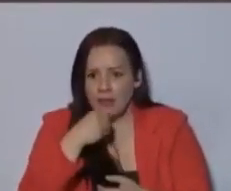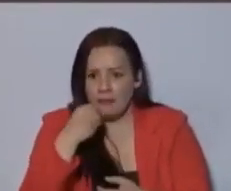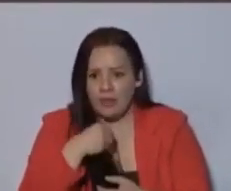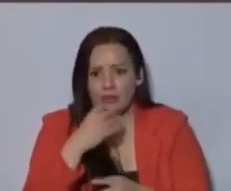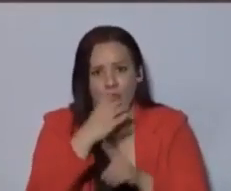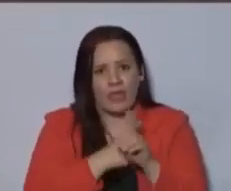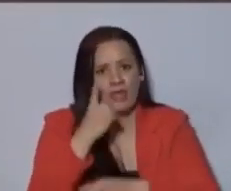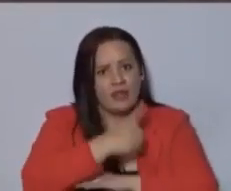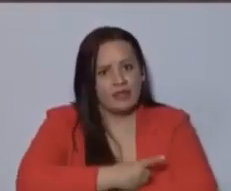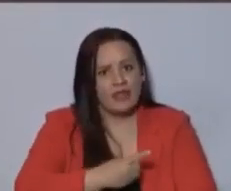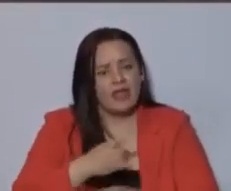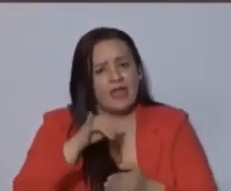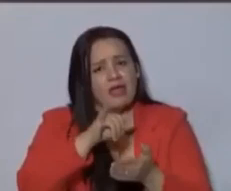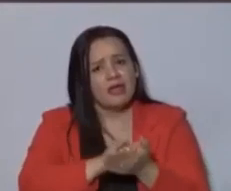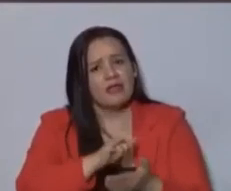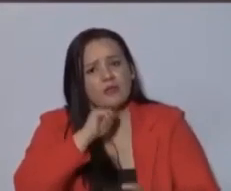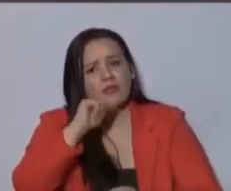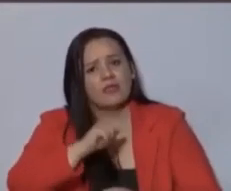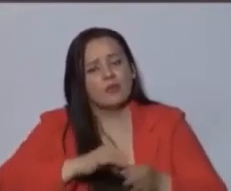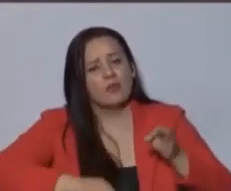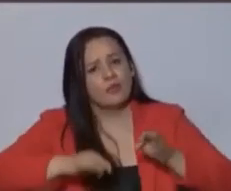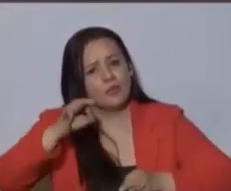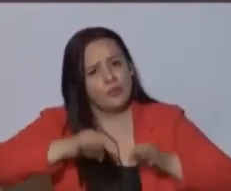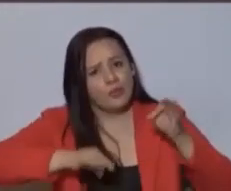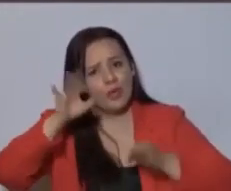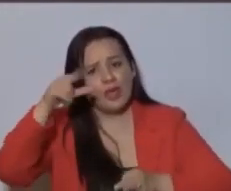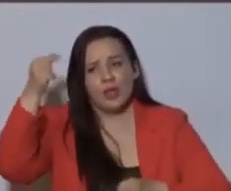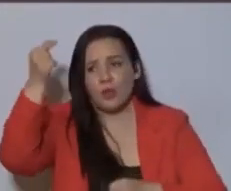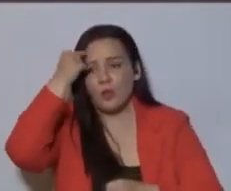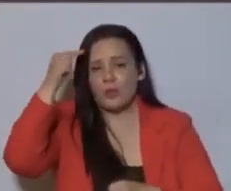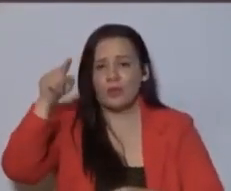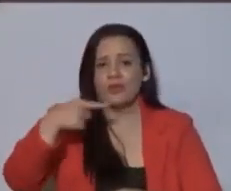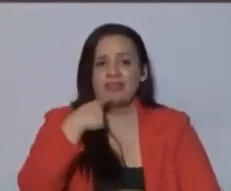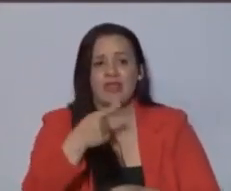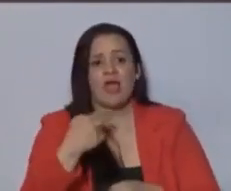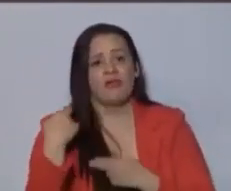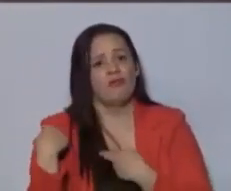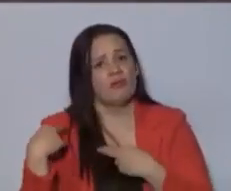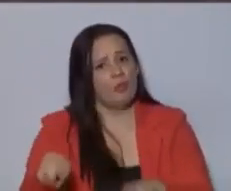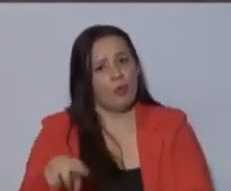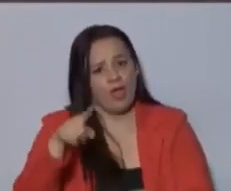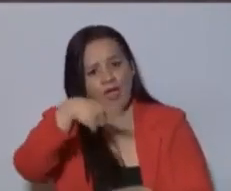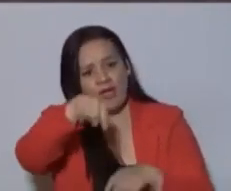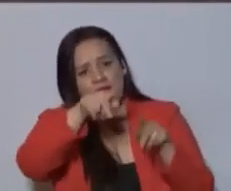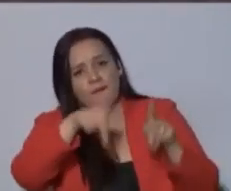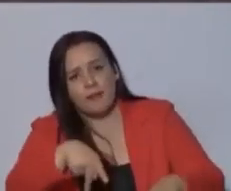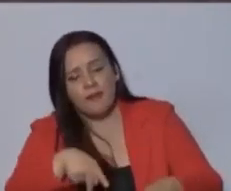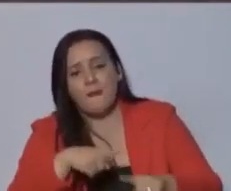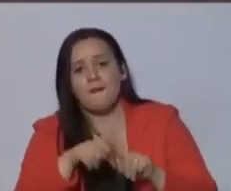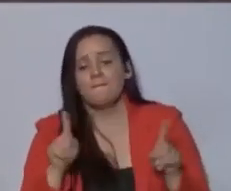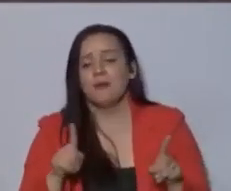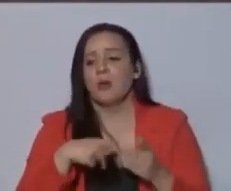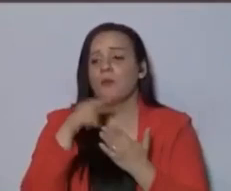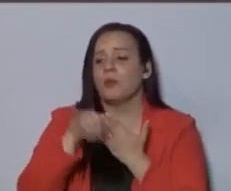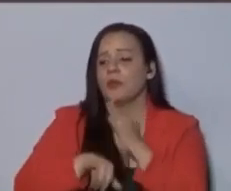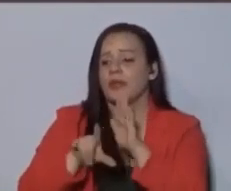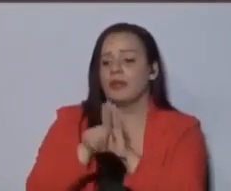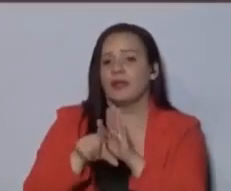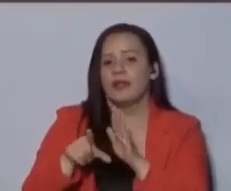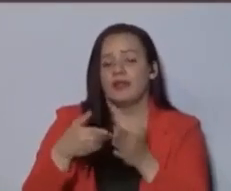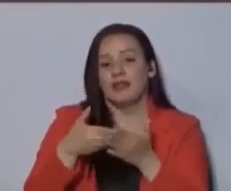Así que es una injusticia que el Poder Ejecutivo les diga irresponsables a esas personas. Pero este proyecto de ley